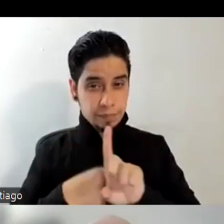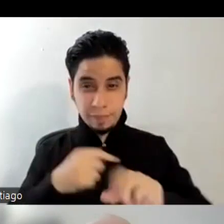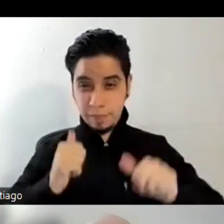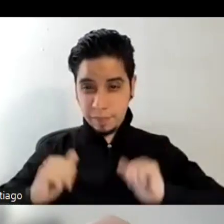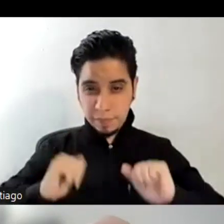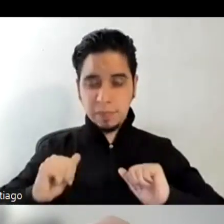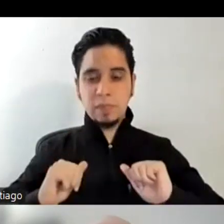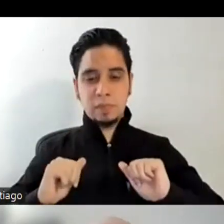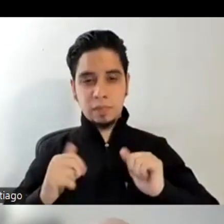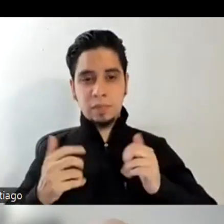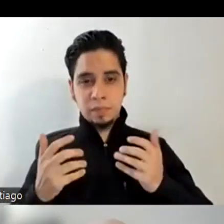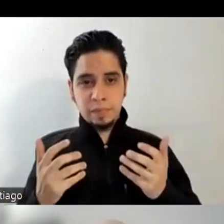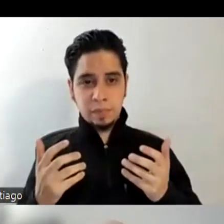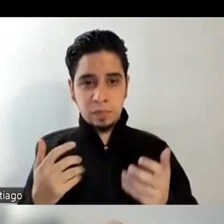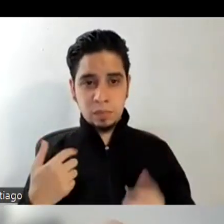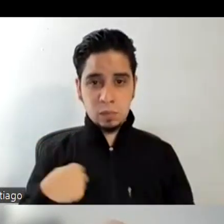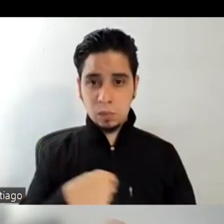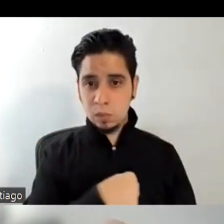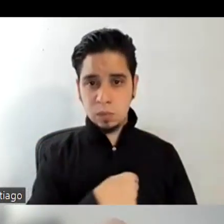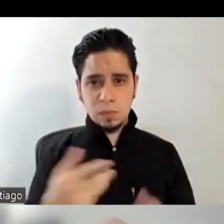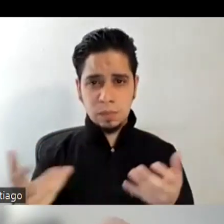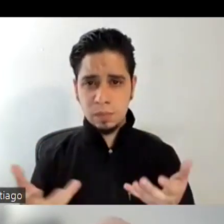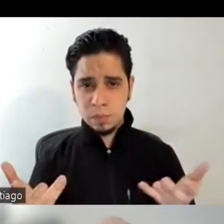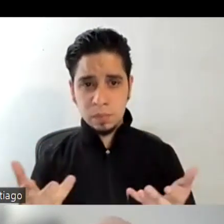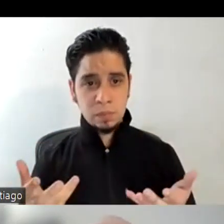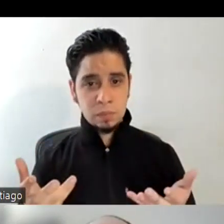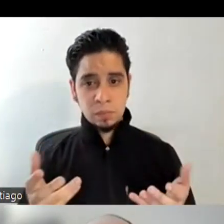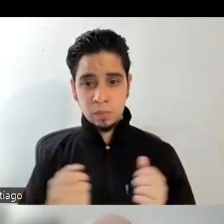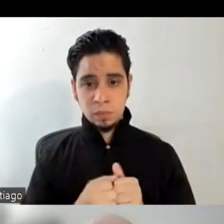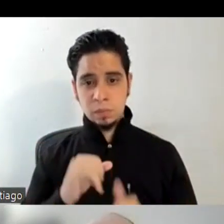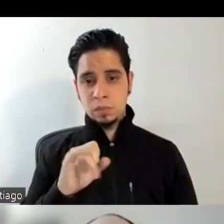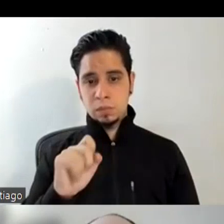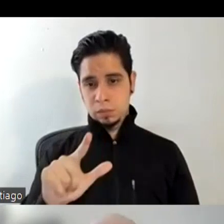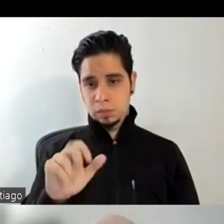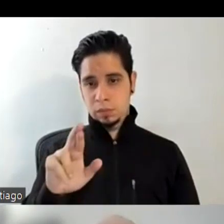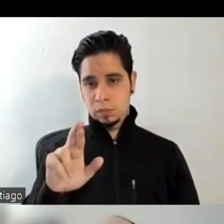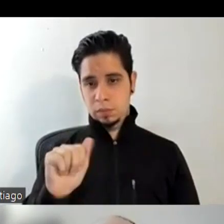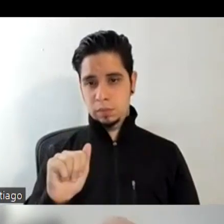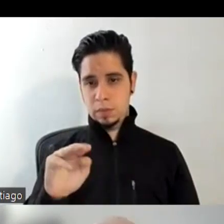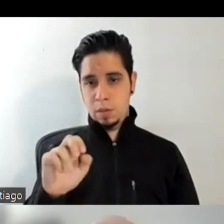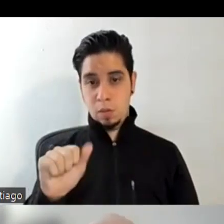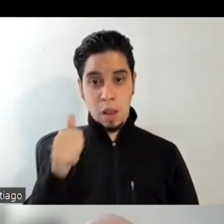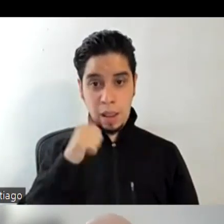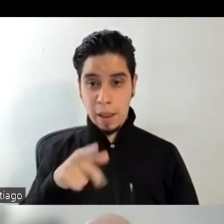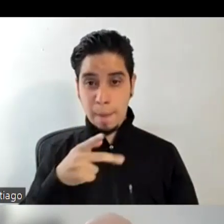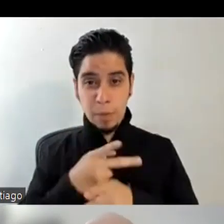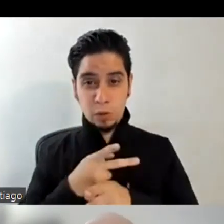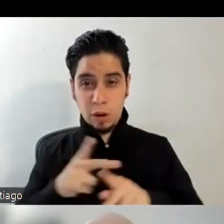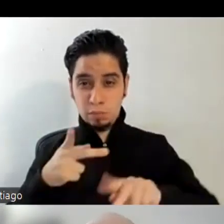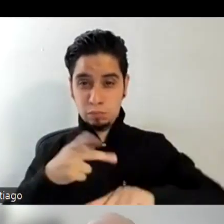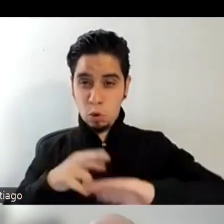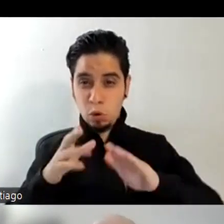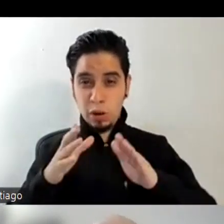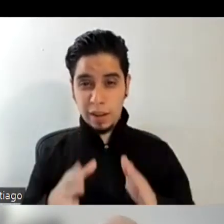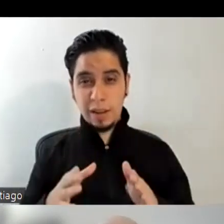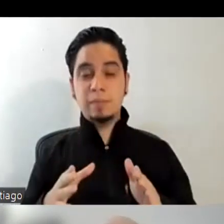empezó marzo, pues estamos, ¿verdad?, engalanados aquí con Isabel Ramos, que es una productora puertorriqueña